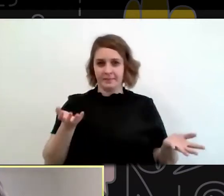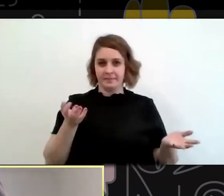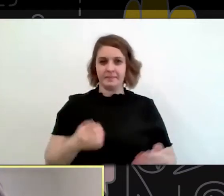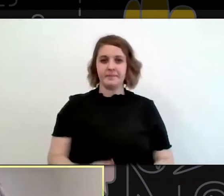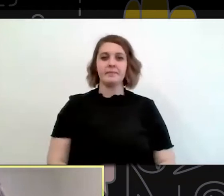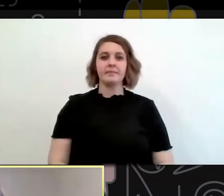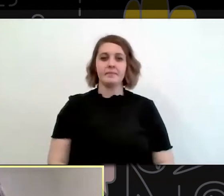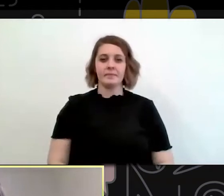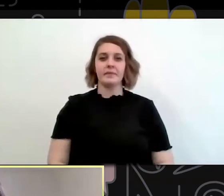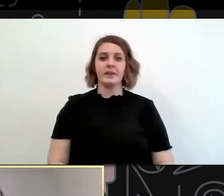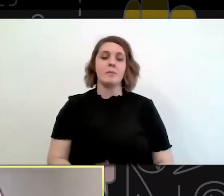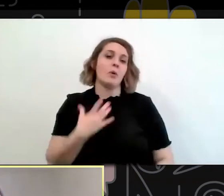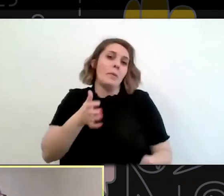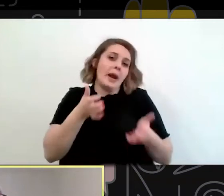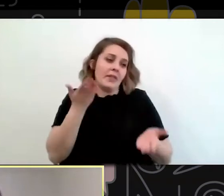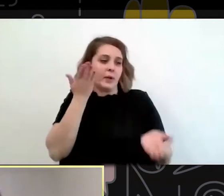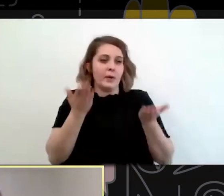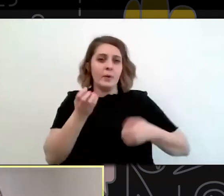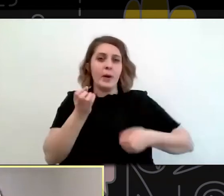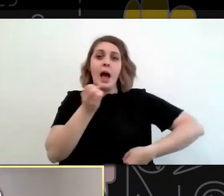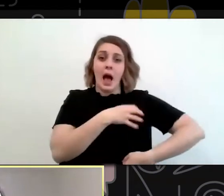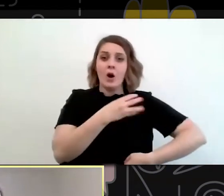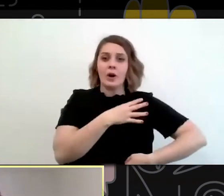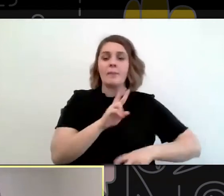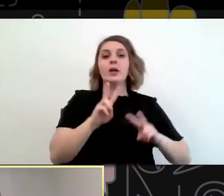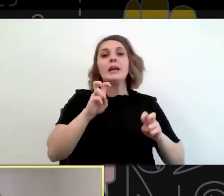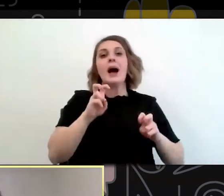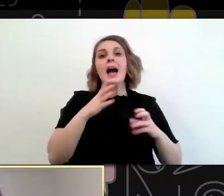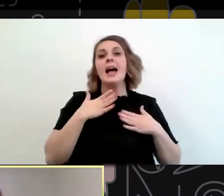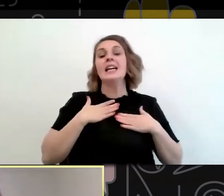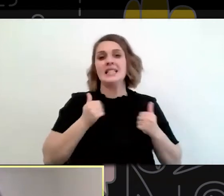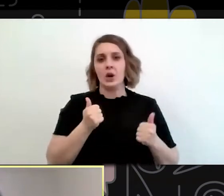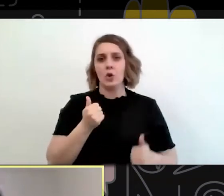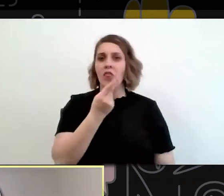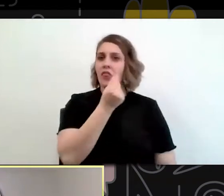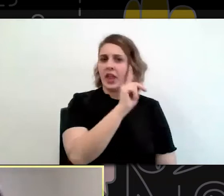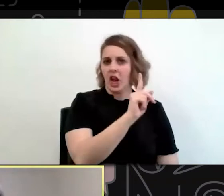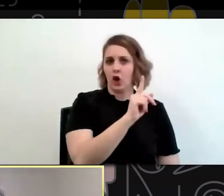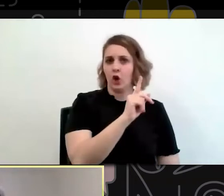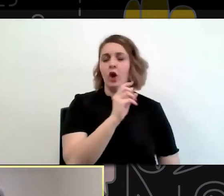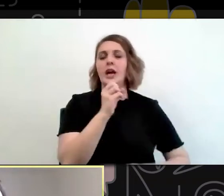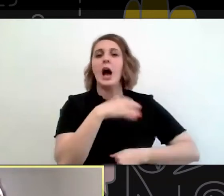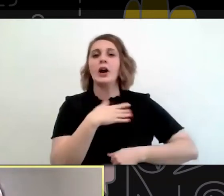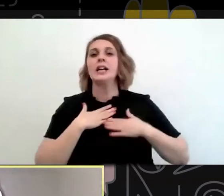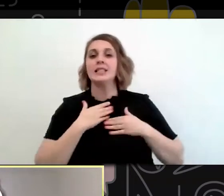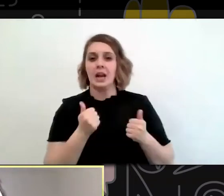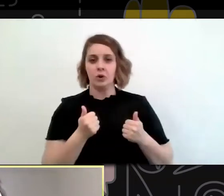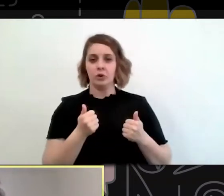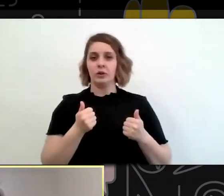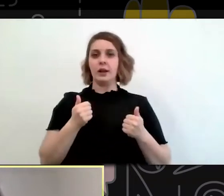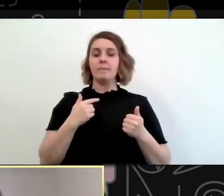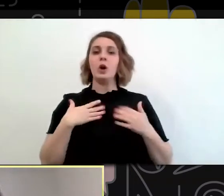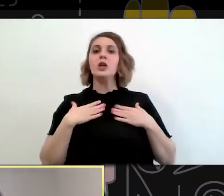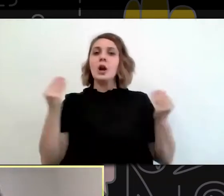obtener como beneficio, sí. Ahorrar, pero en términos de salud, no en términos de dinero, sino en términos de salud. ¿Cuánta salud se va a